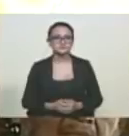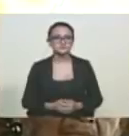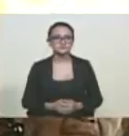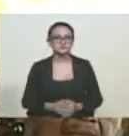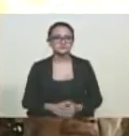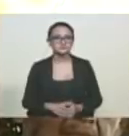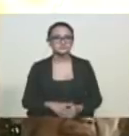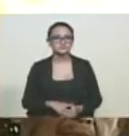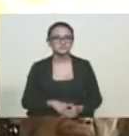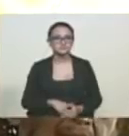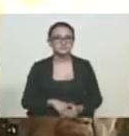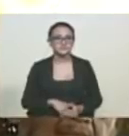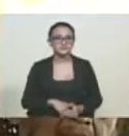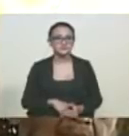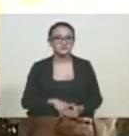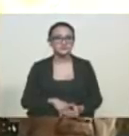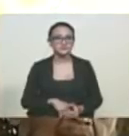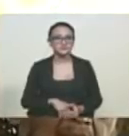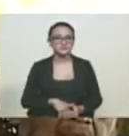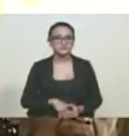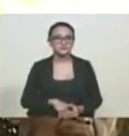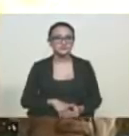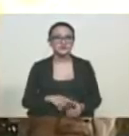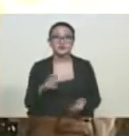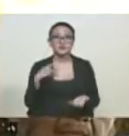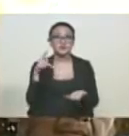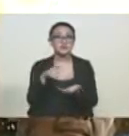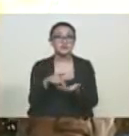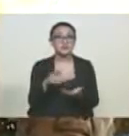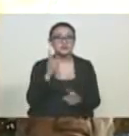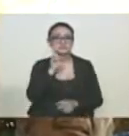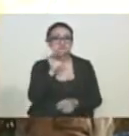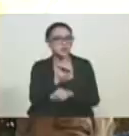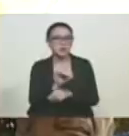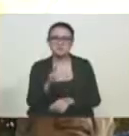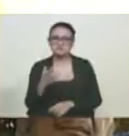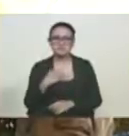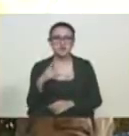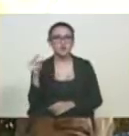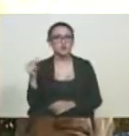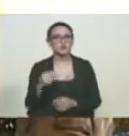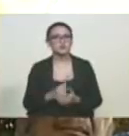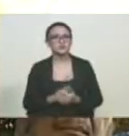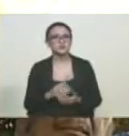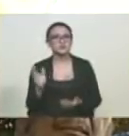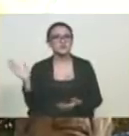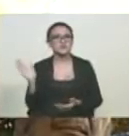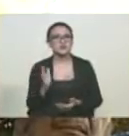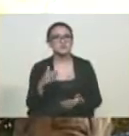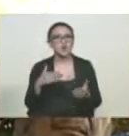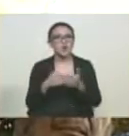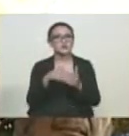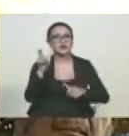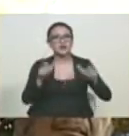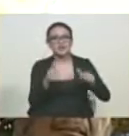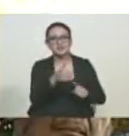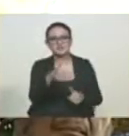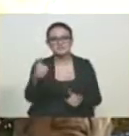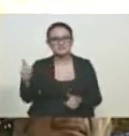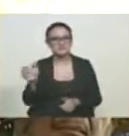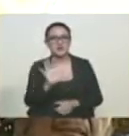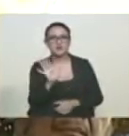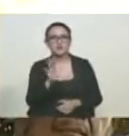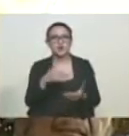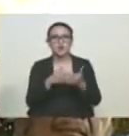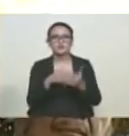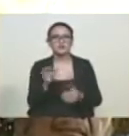Y es por eso, hermano, no venimos aquí a meter embuste. No venimos contra nadie, ni visceralmente